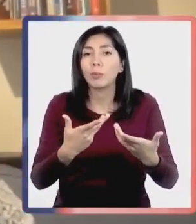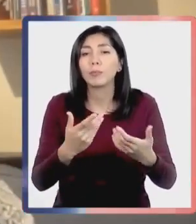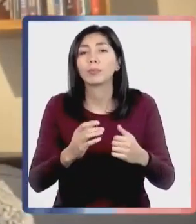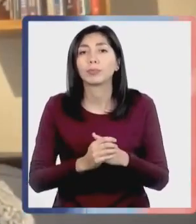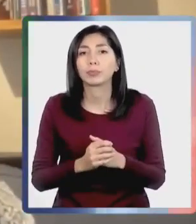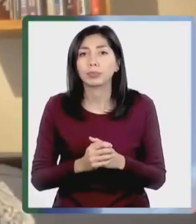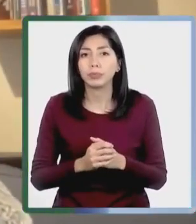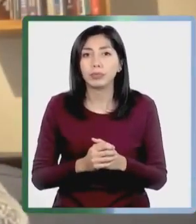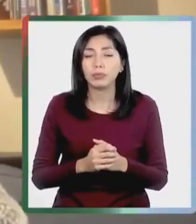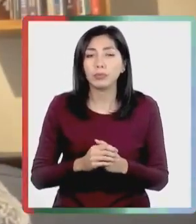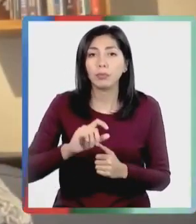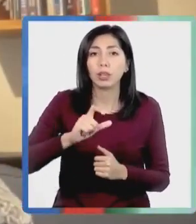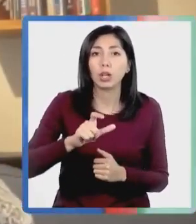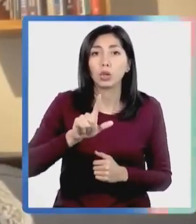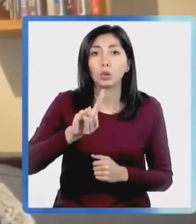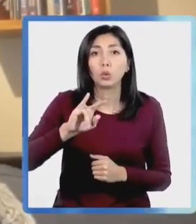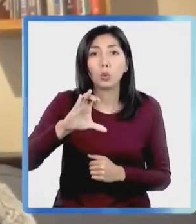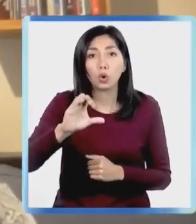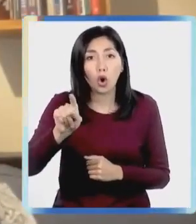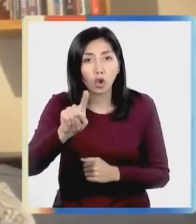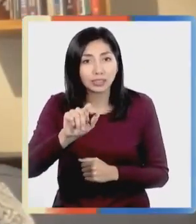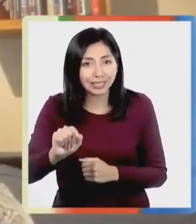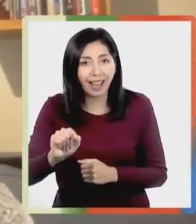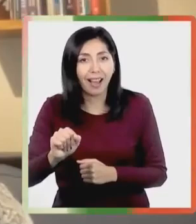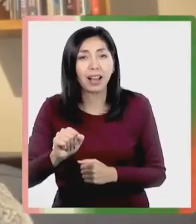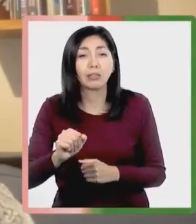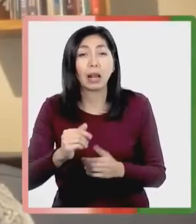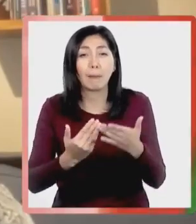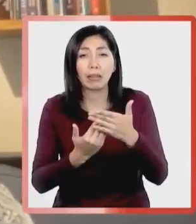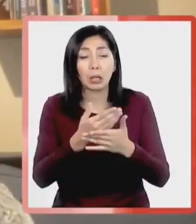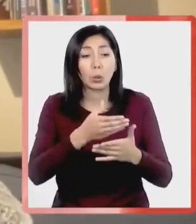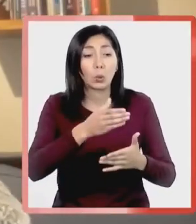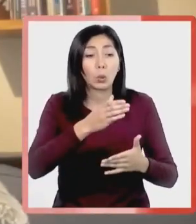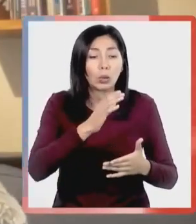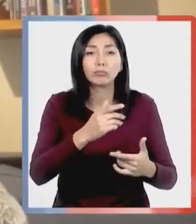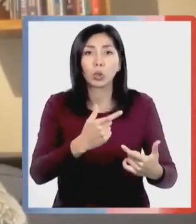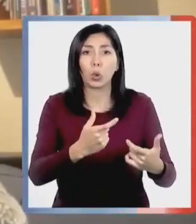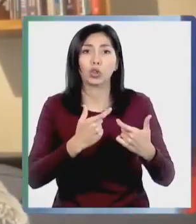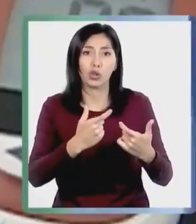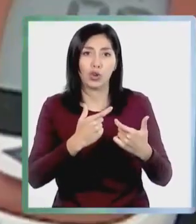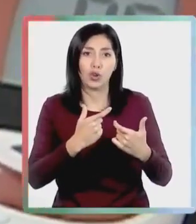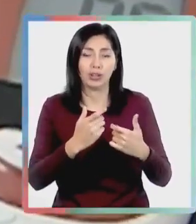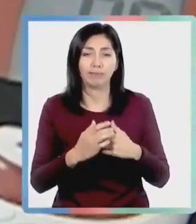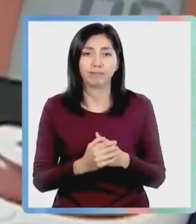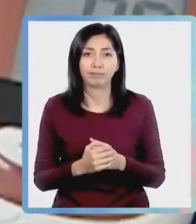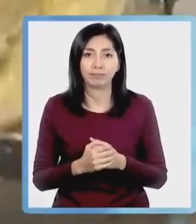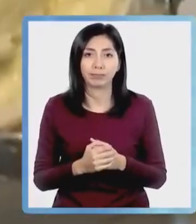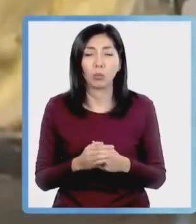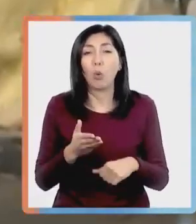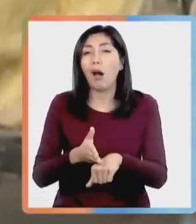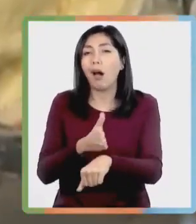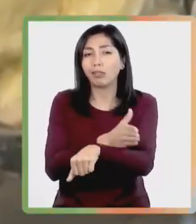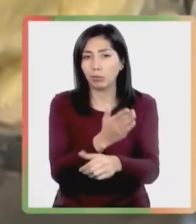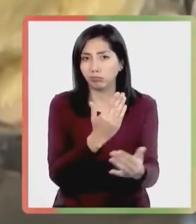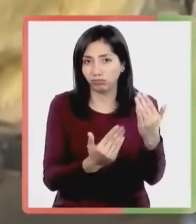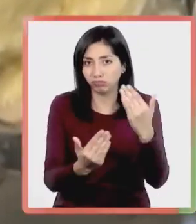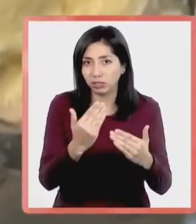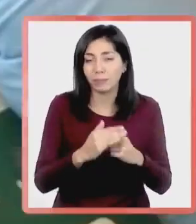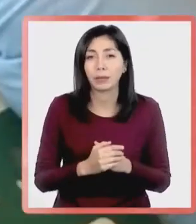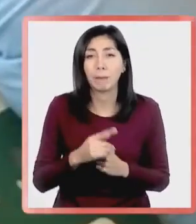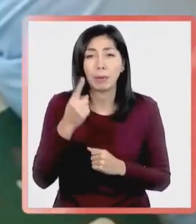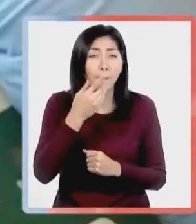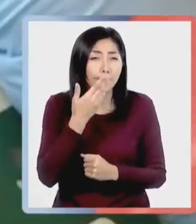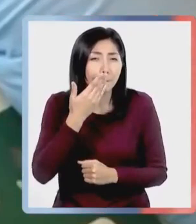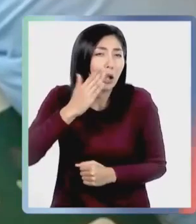hace con glucosa de ayuno, que están cubiertas tanto a nivel de la atención pública como la privada. a través de lo que nosotros conocemos como las